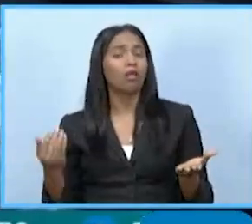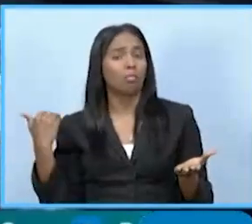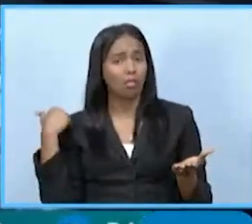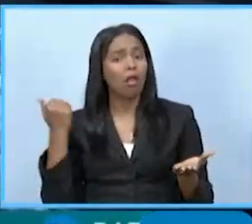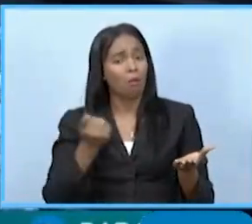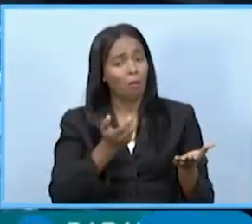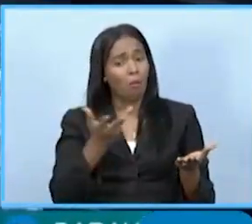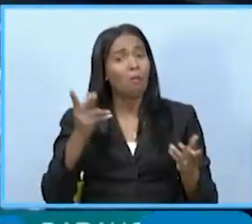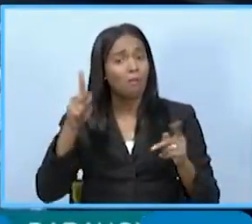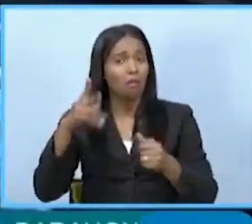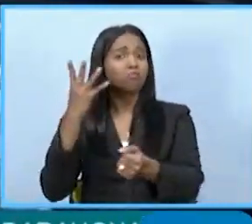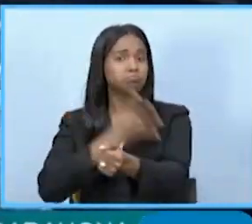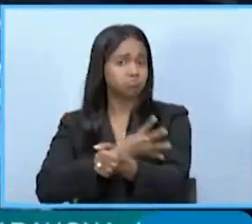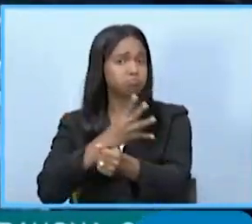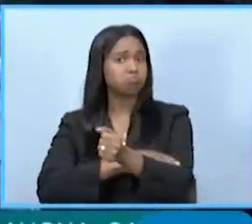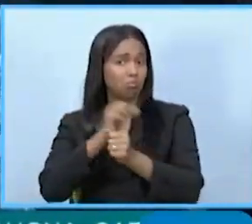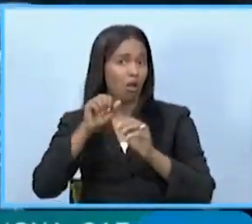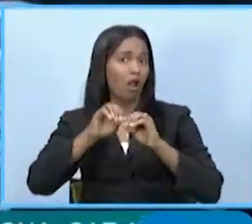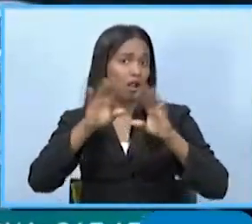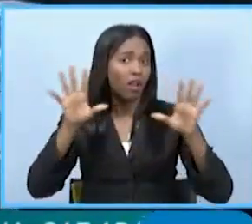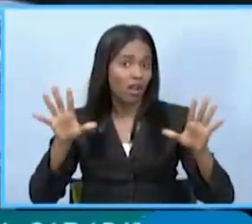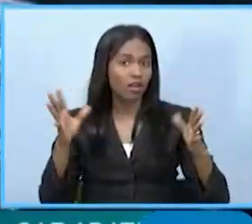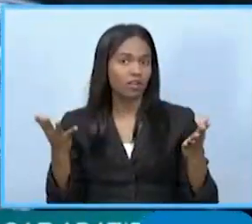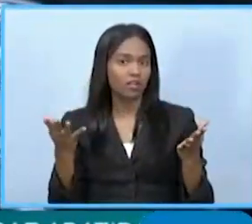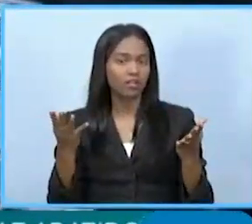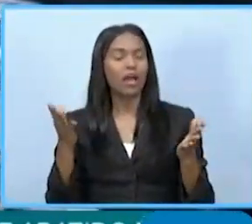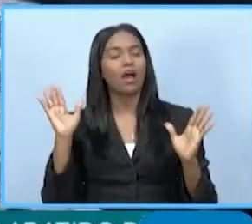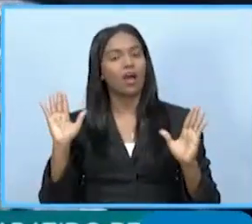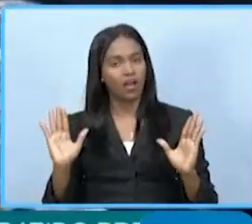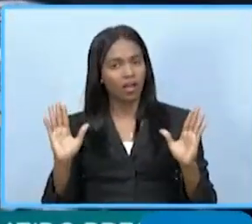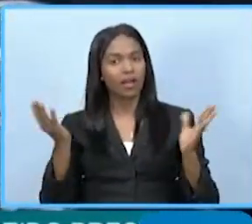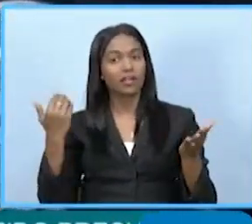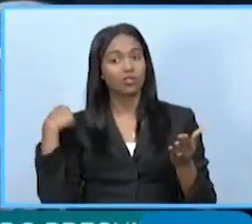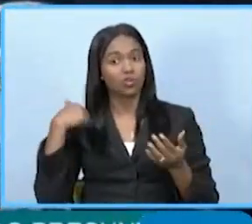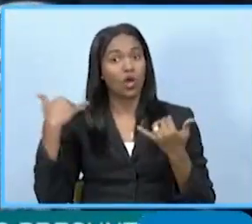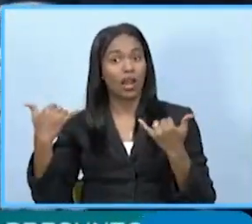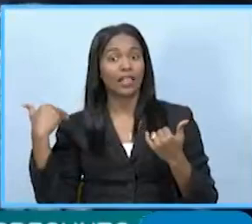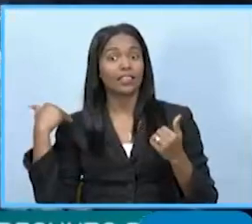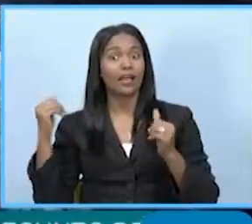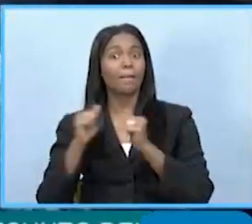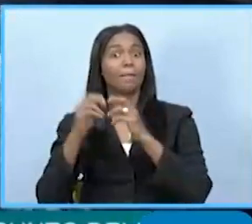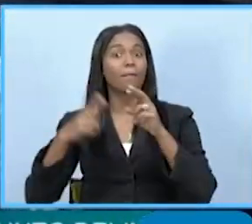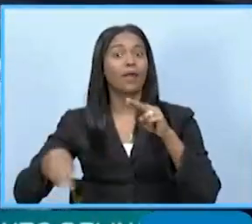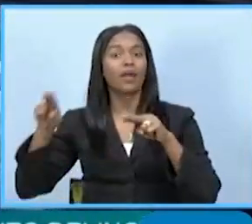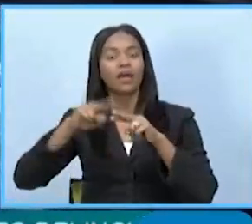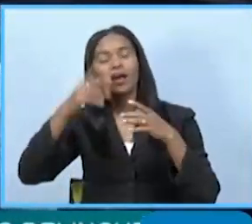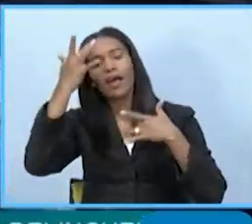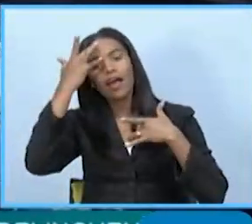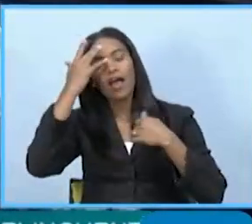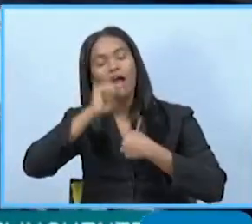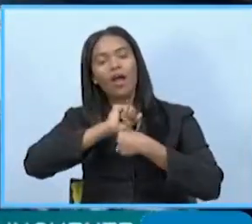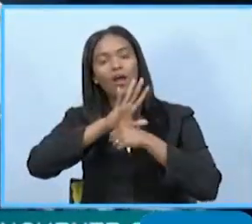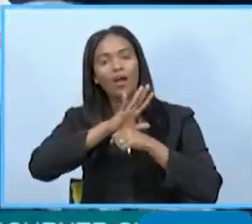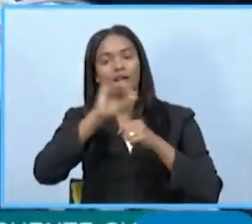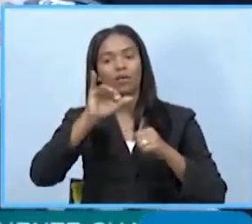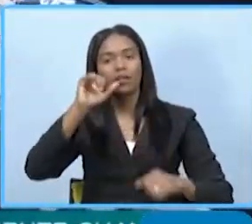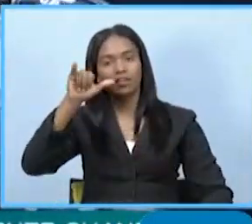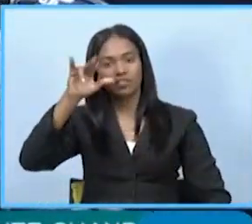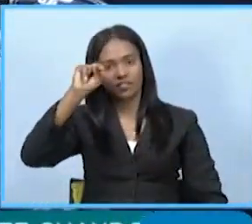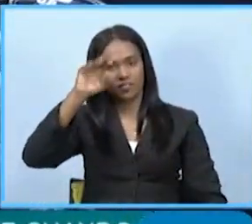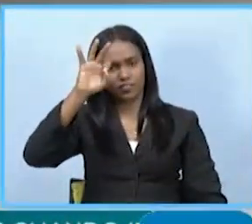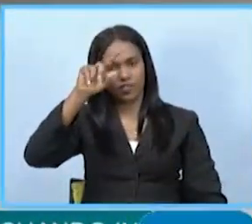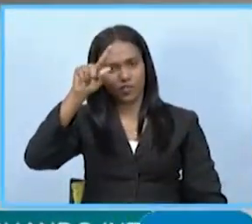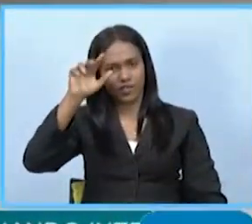¿Tenemos casos ingresados? Sí, claro, tenemos casos ingresados. Ahora mismo tenemos un mayor aumento de casos de COVID, de influenza y de